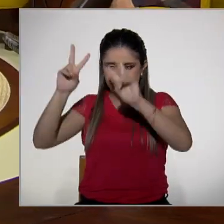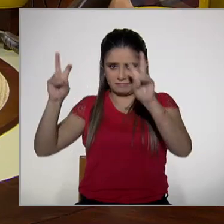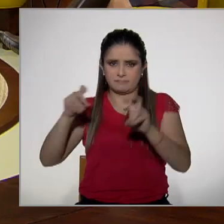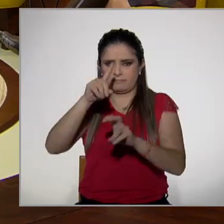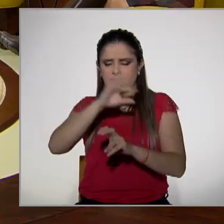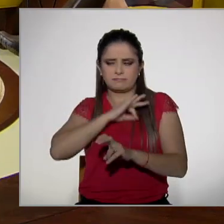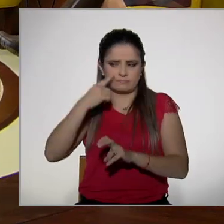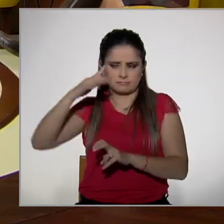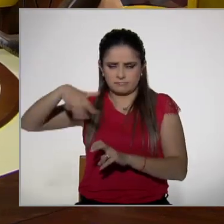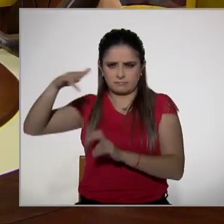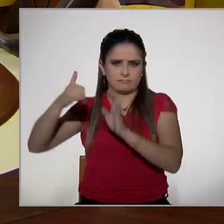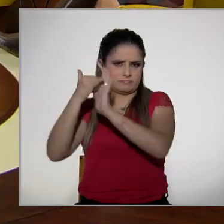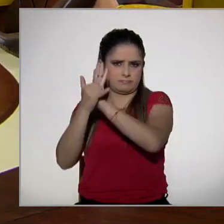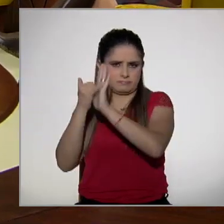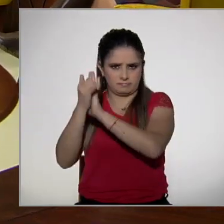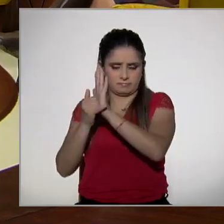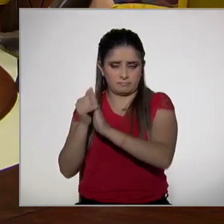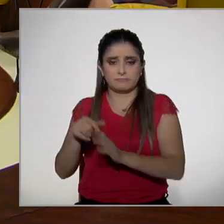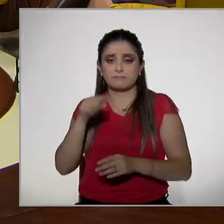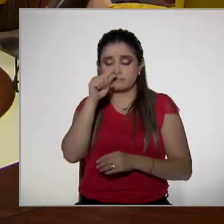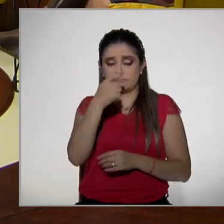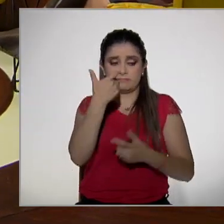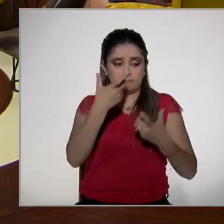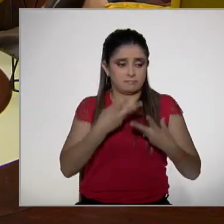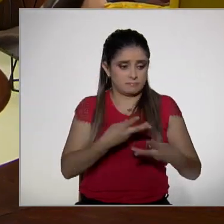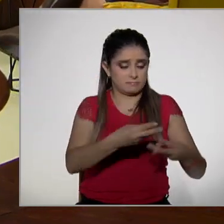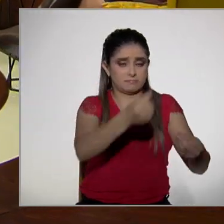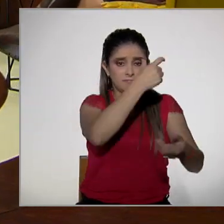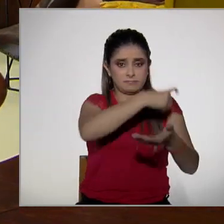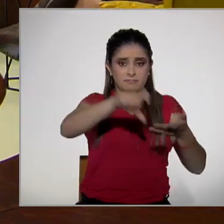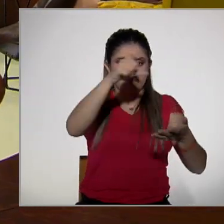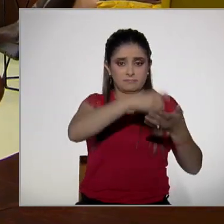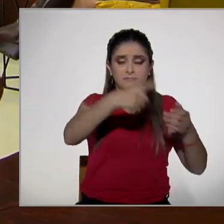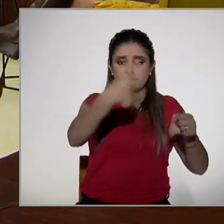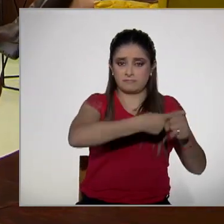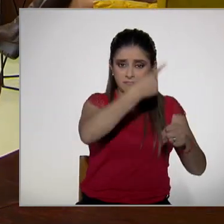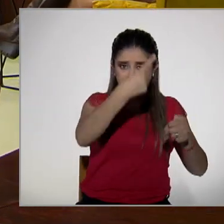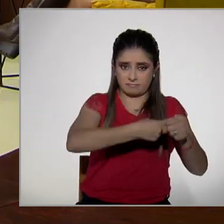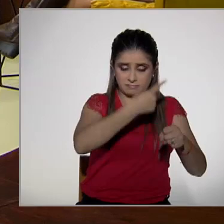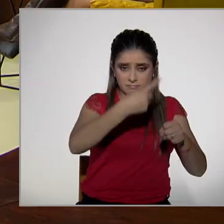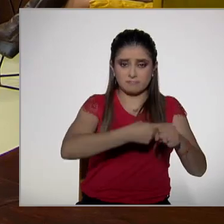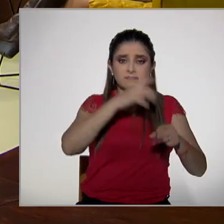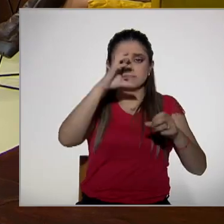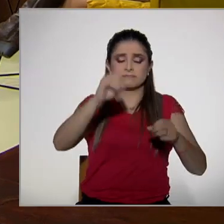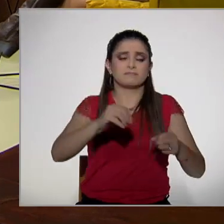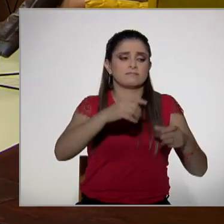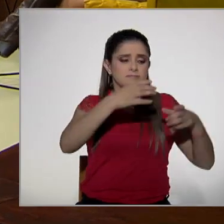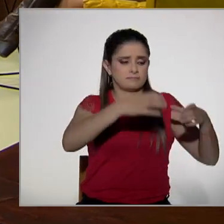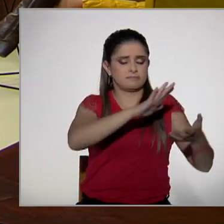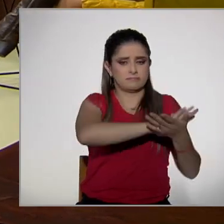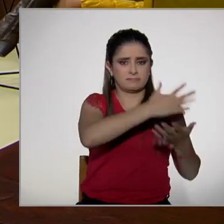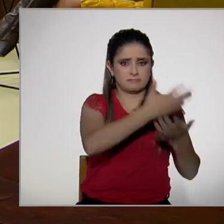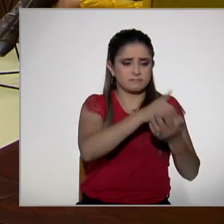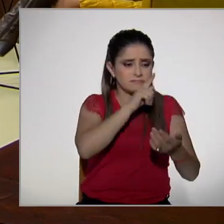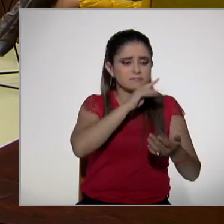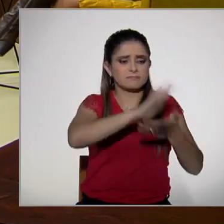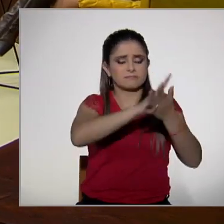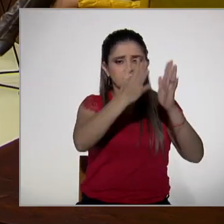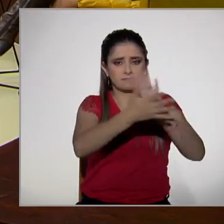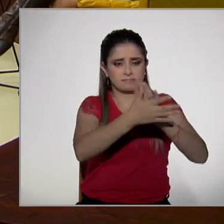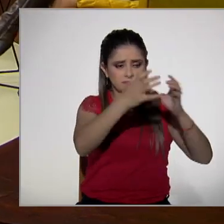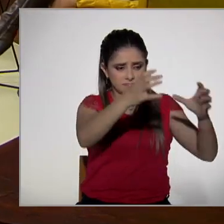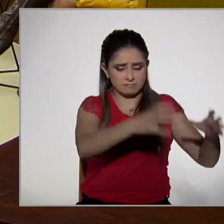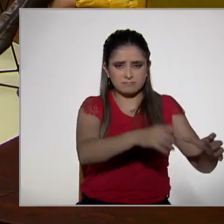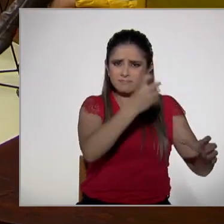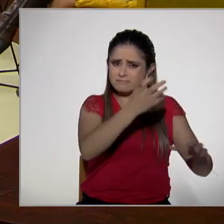que lo mismo que gasta una persona comprando se un refresco y el guisado de ese día y una cantidad de tortillas si eso lo